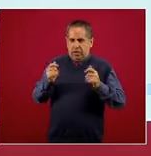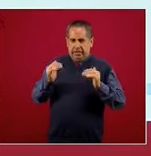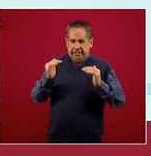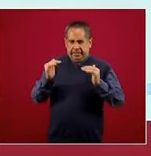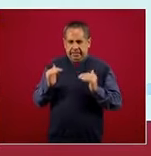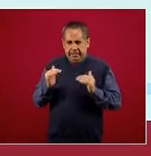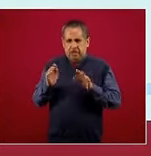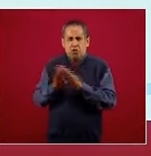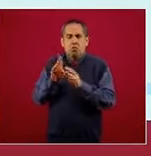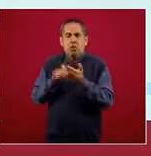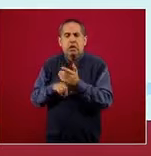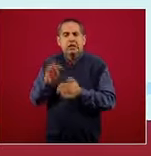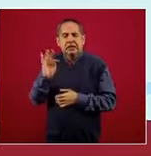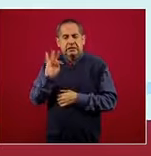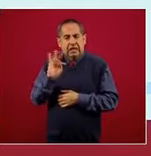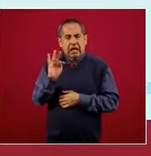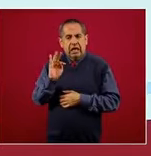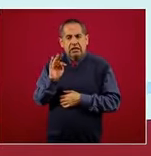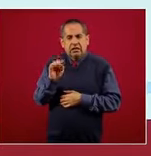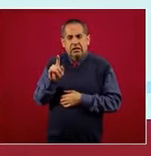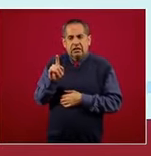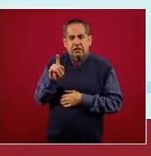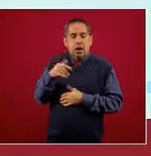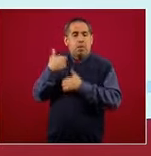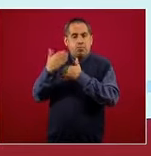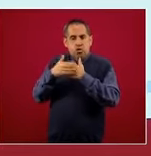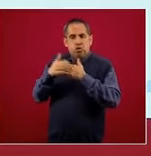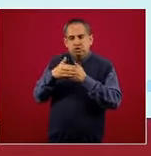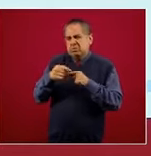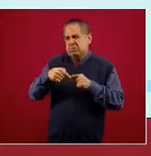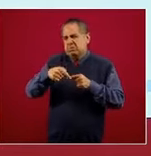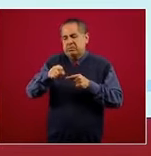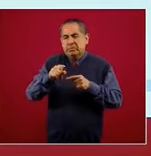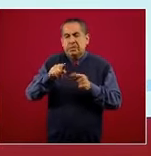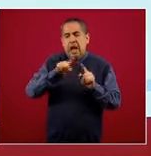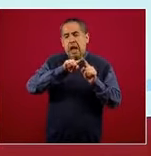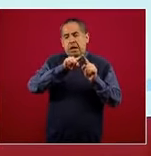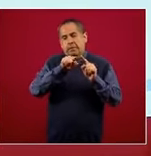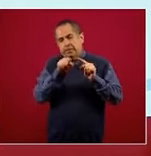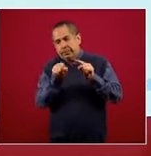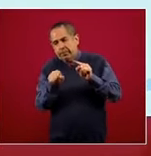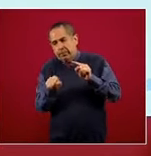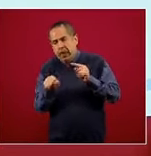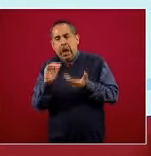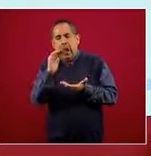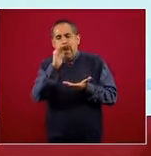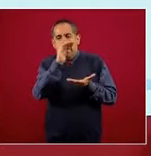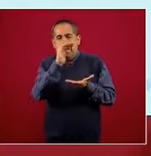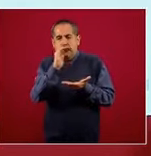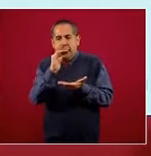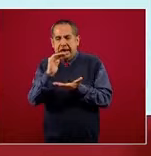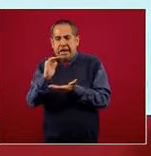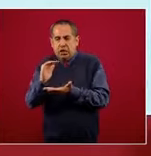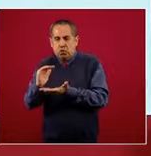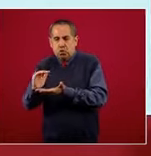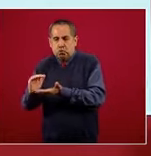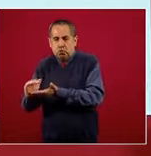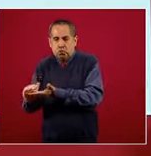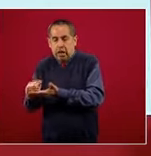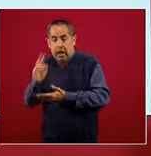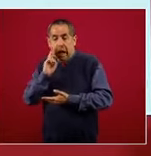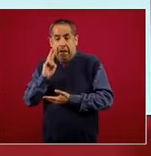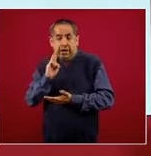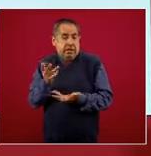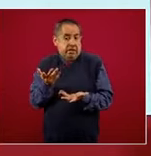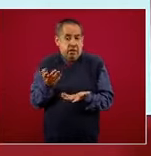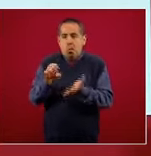casos, aquí sí podremos ver cómo las curvas pueden en su momento empezar a tener un comportamiento diferente. Como por